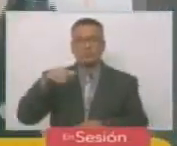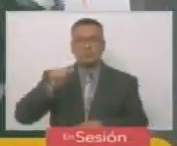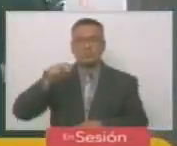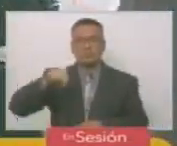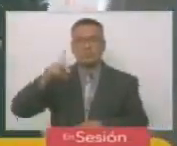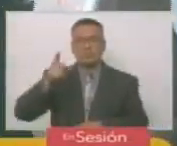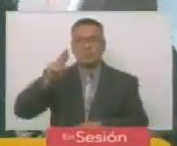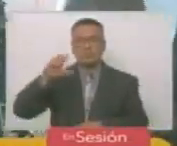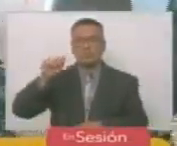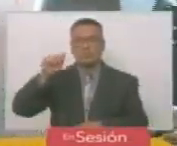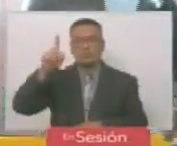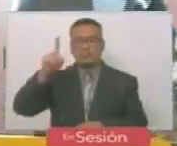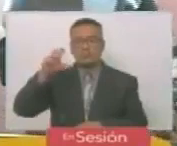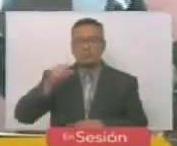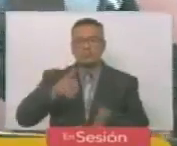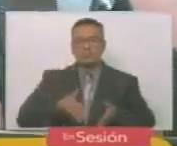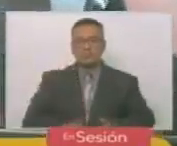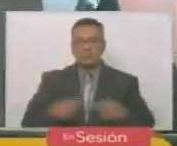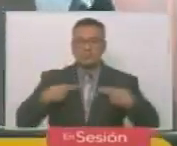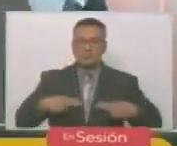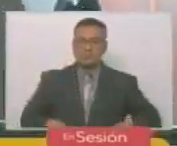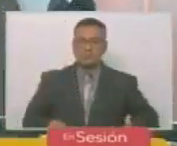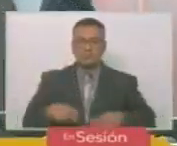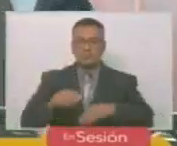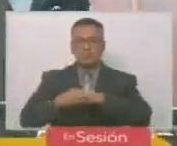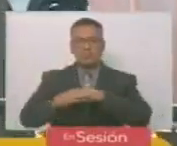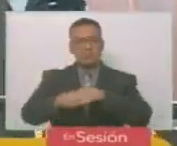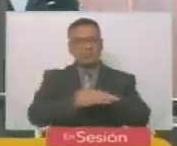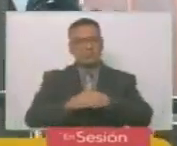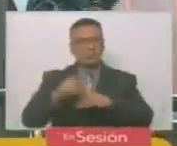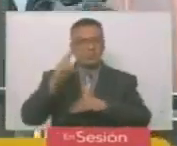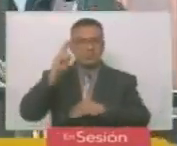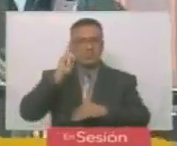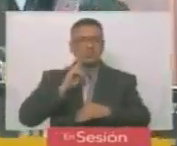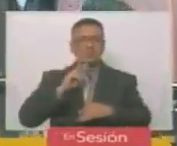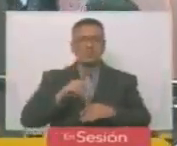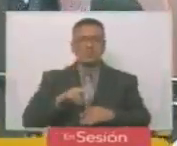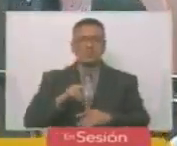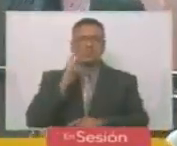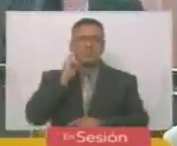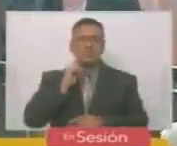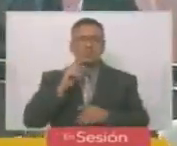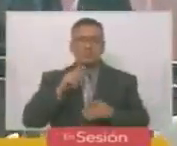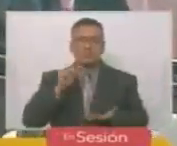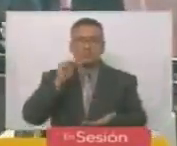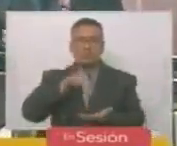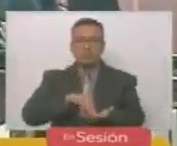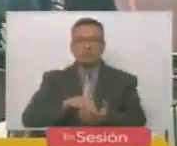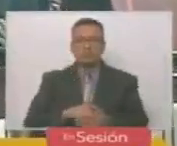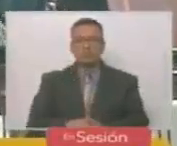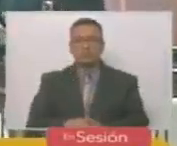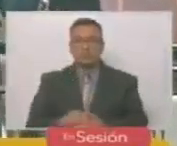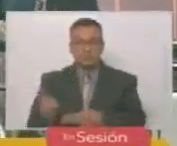promotora comunal del Parto Humanizado del municipio Sucre, Estado Bolivariano de Miranda. Bienvenida.